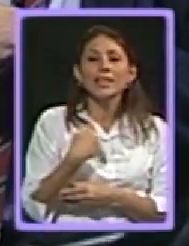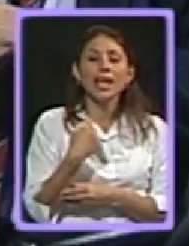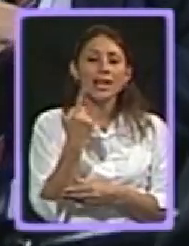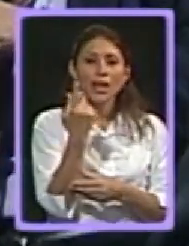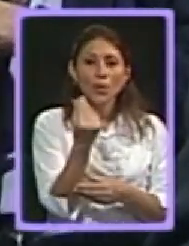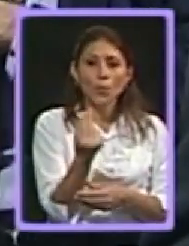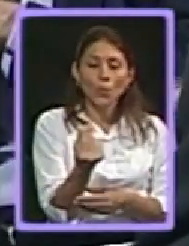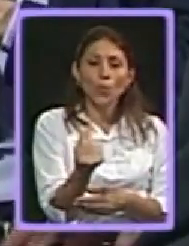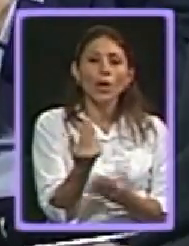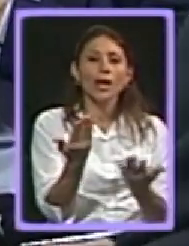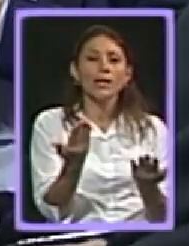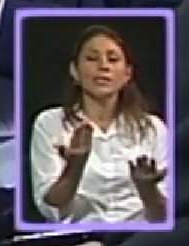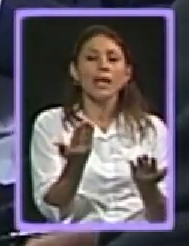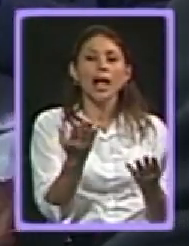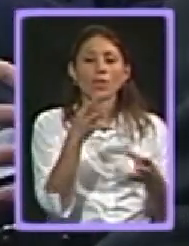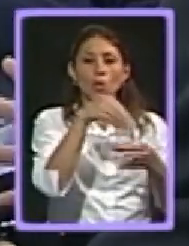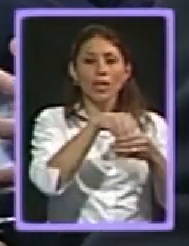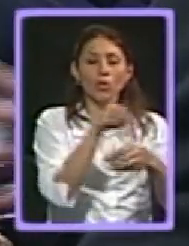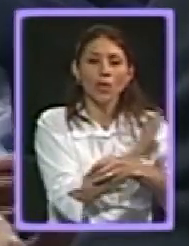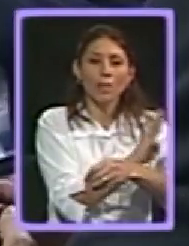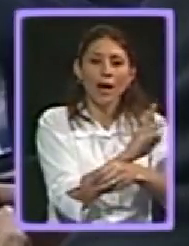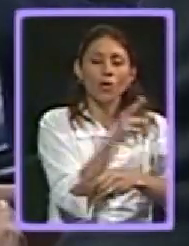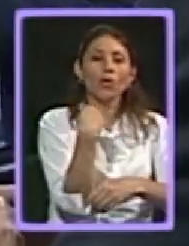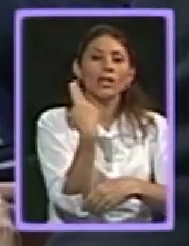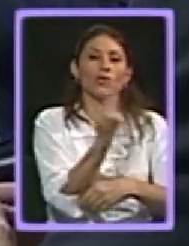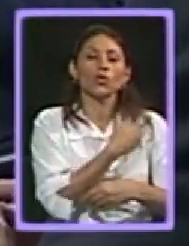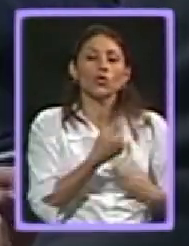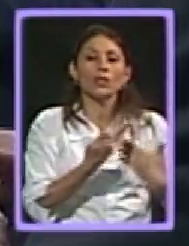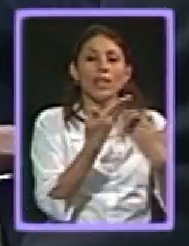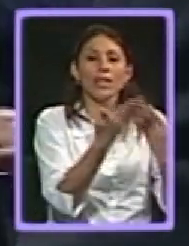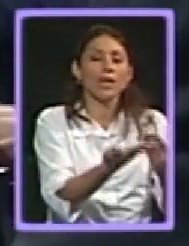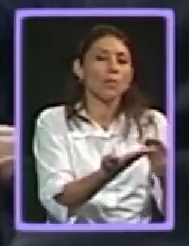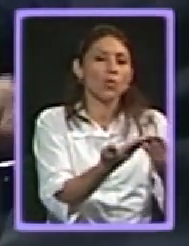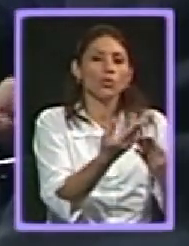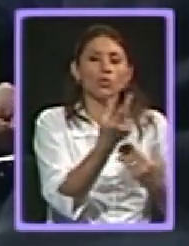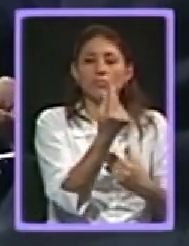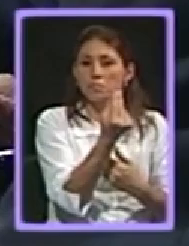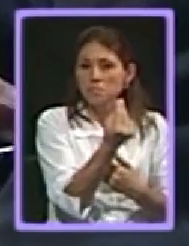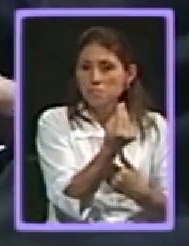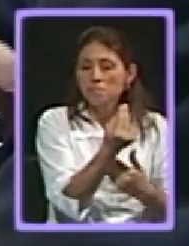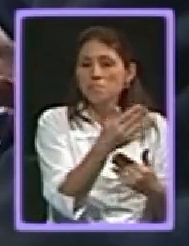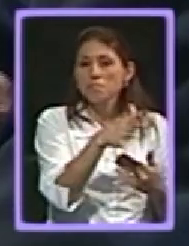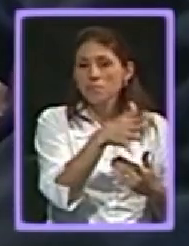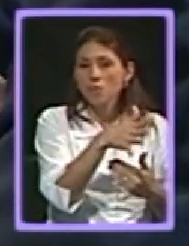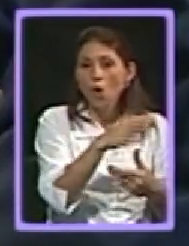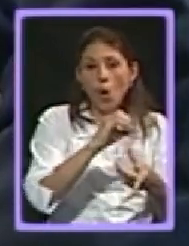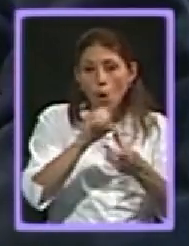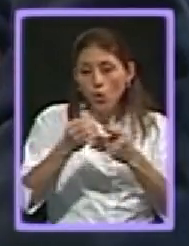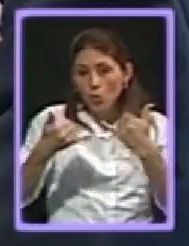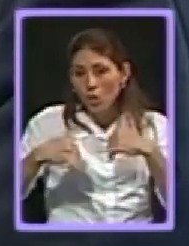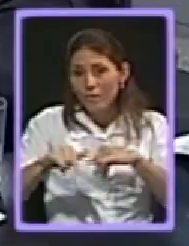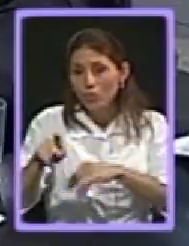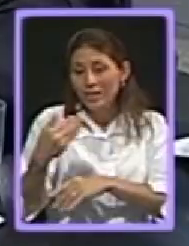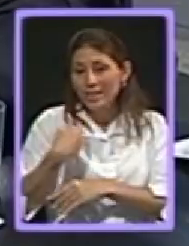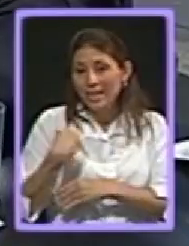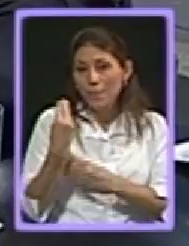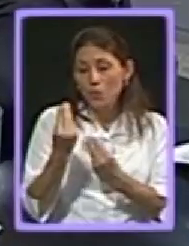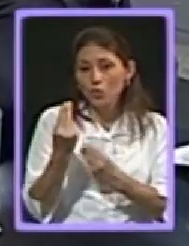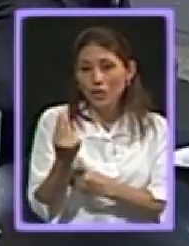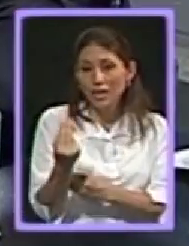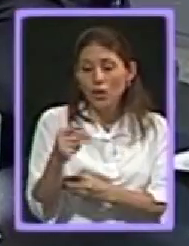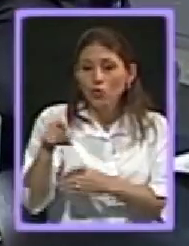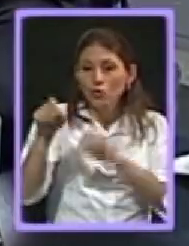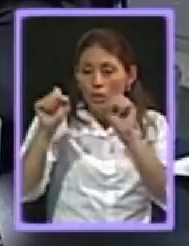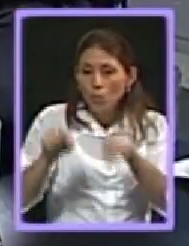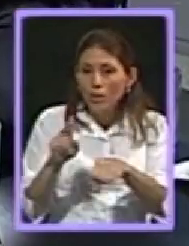saldo de cuenta en el banco en donde nosotros le acreditamos un saldo prudente, o todavía tiene un saldo muy alto en el cual usted podría